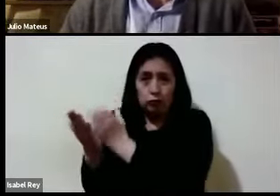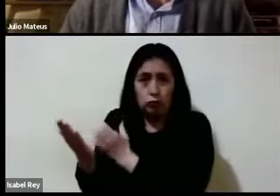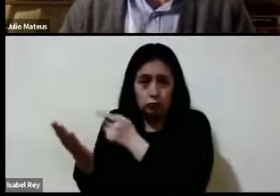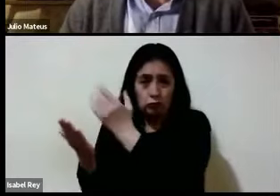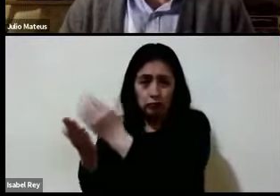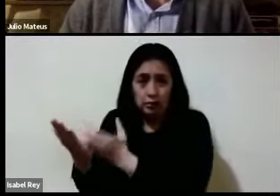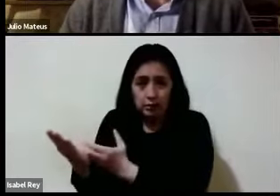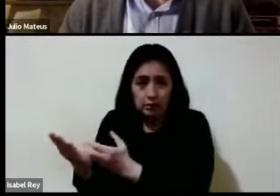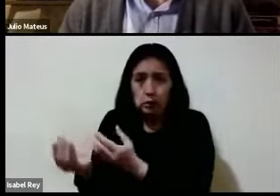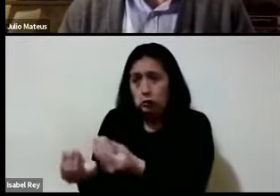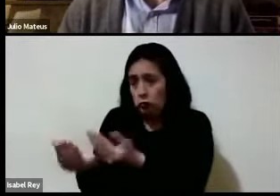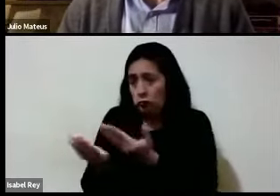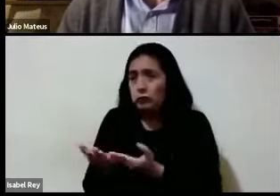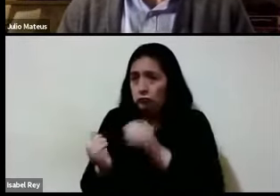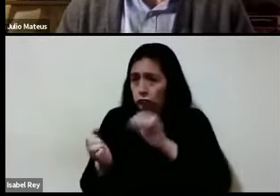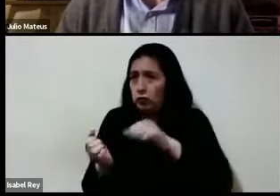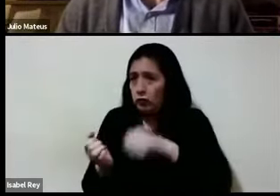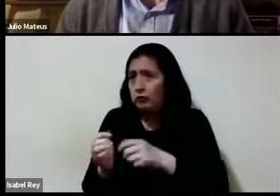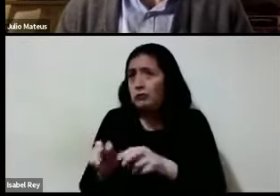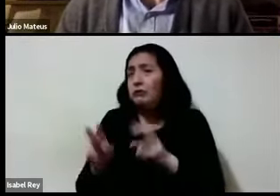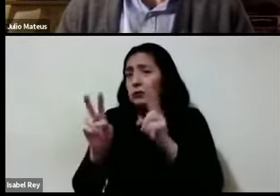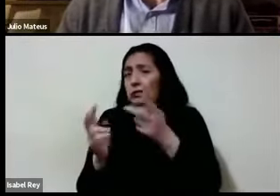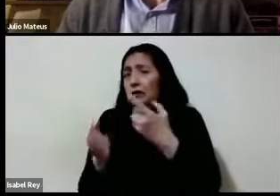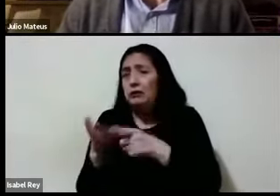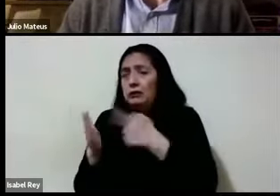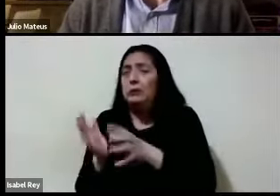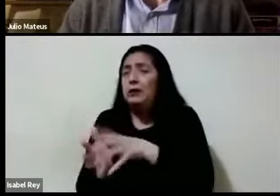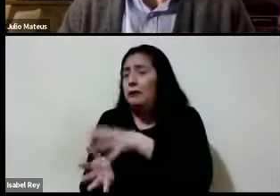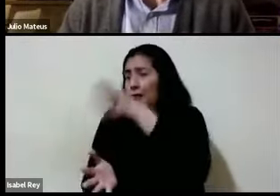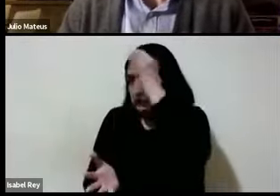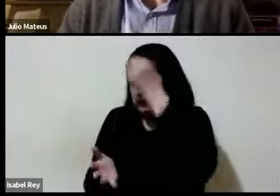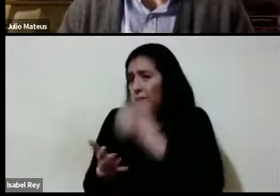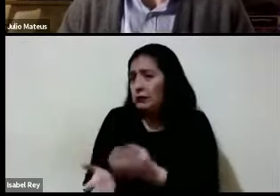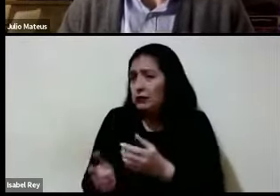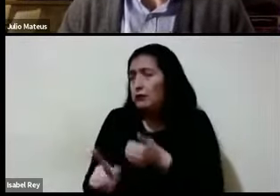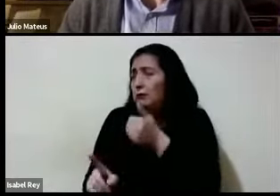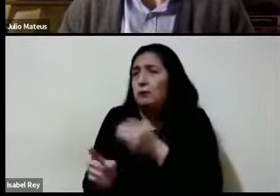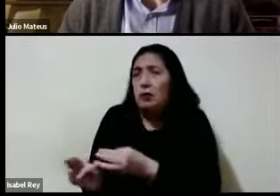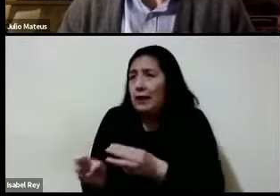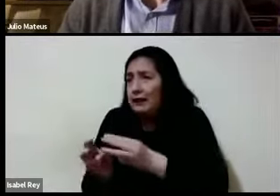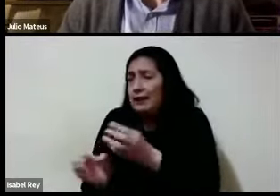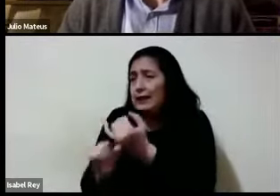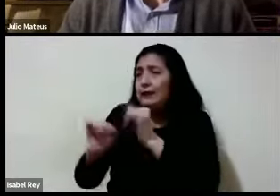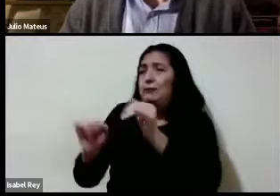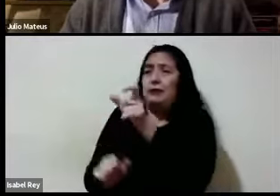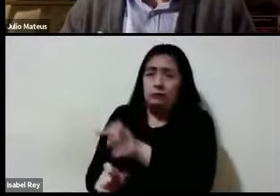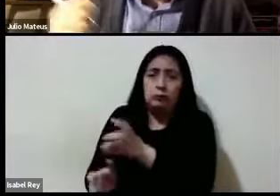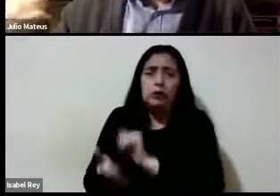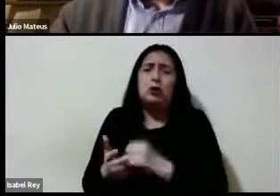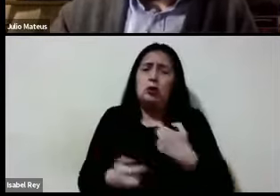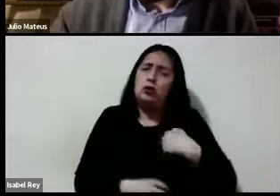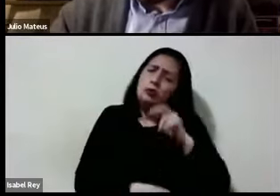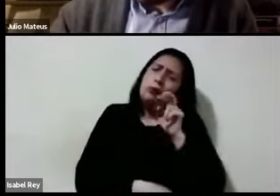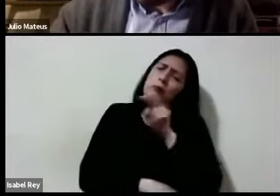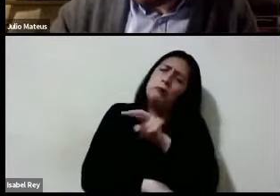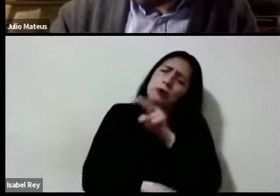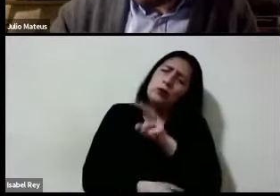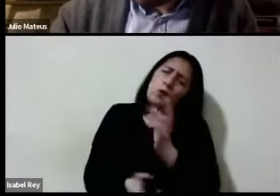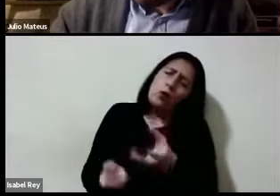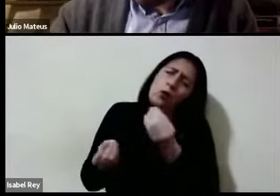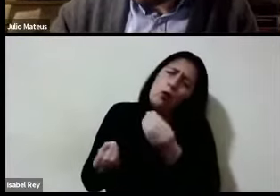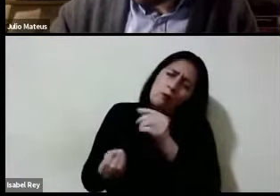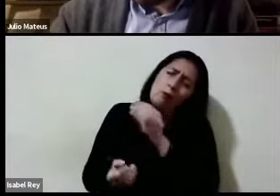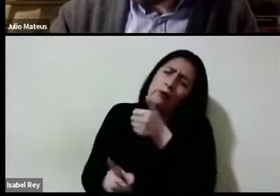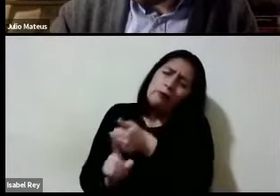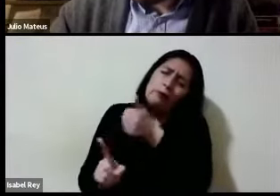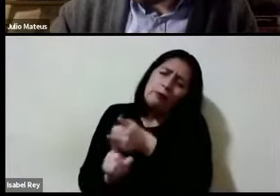nos ofrece esta competencia de gestión a su aprendizaje de manera autónoma, donde nosotros podemos ir viendo ahí cómo él va regulando su